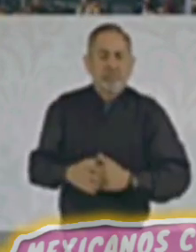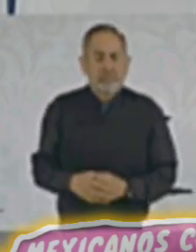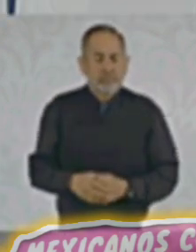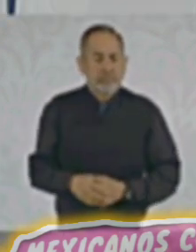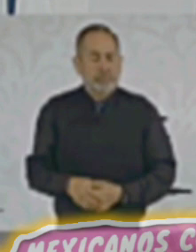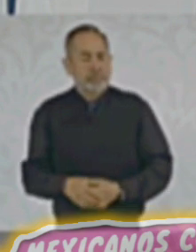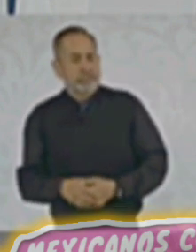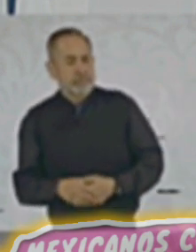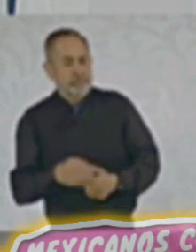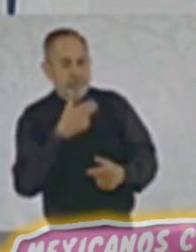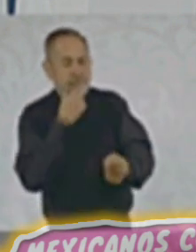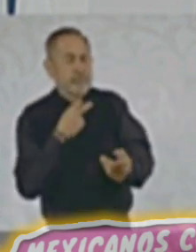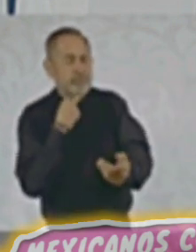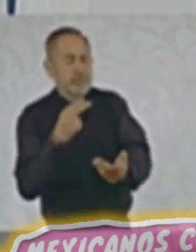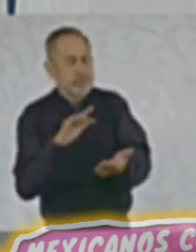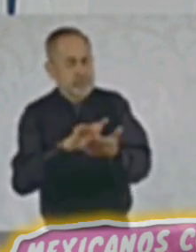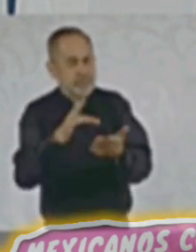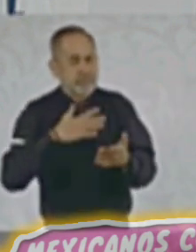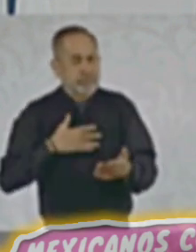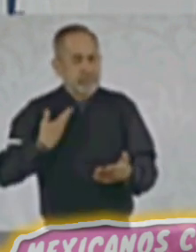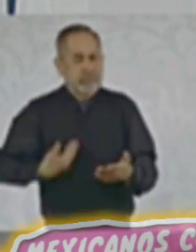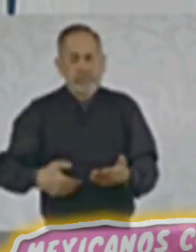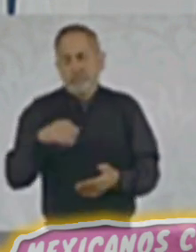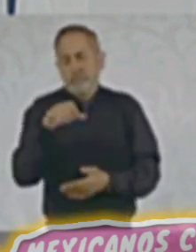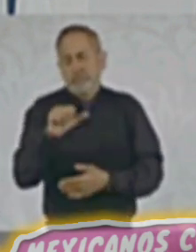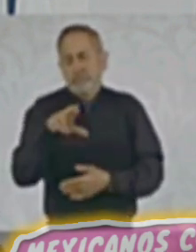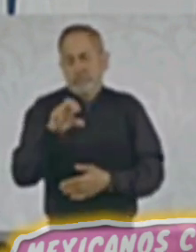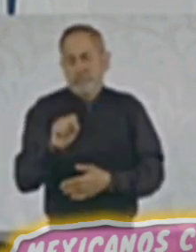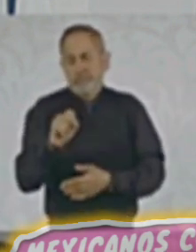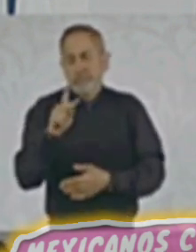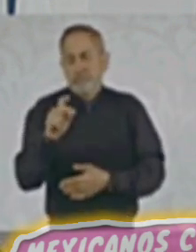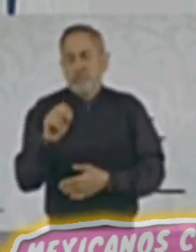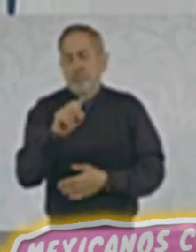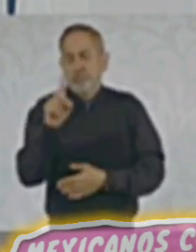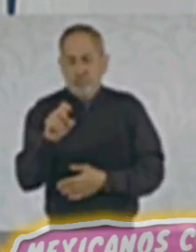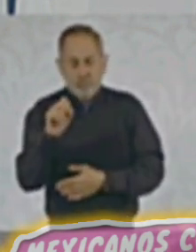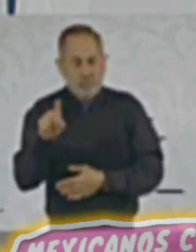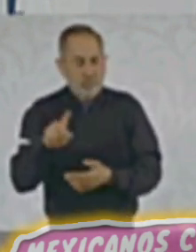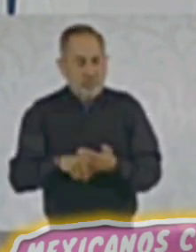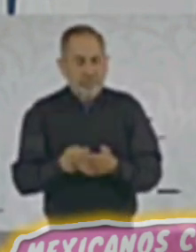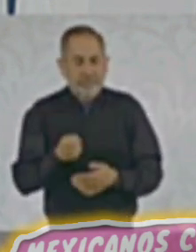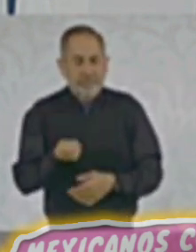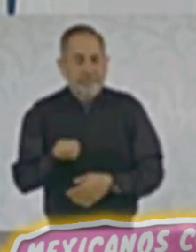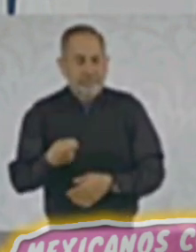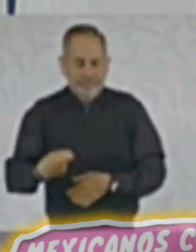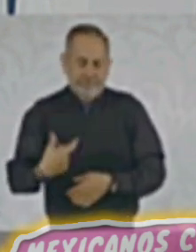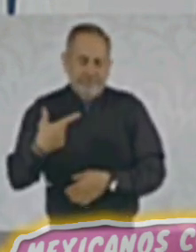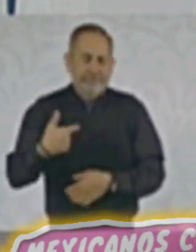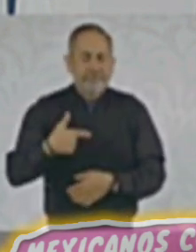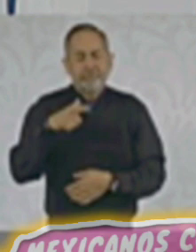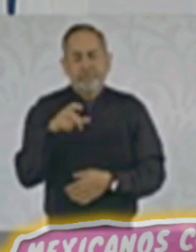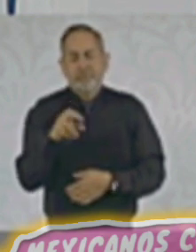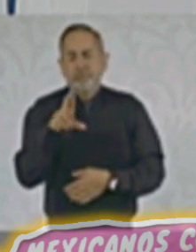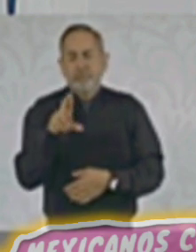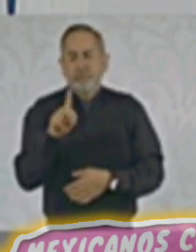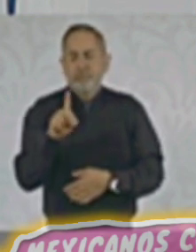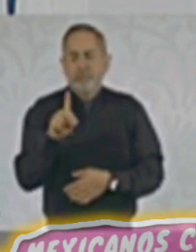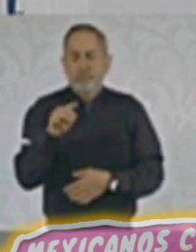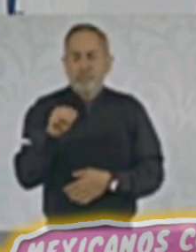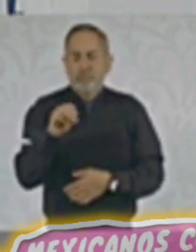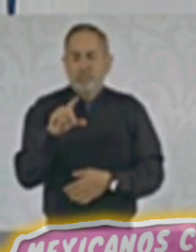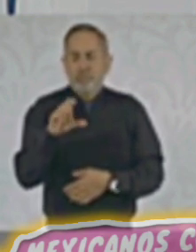presenté, soy su servidor Carlos Pozos de LM Noticias, La Molécula. Dentro de los 100